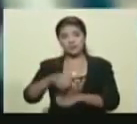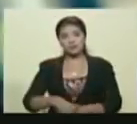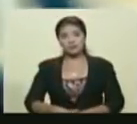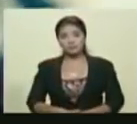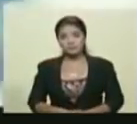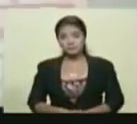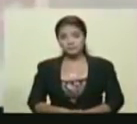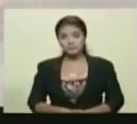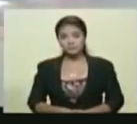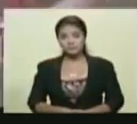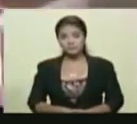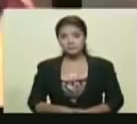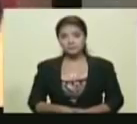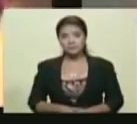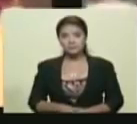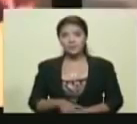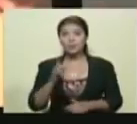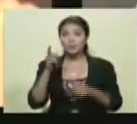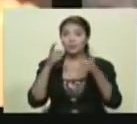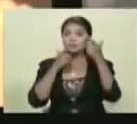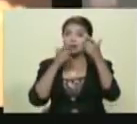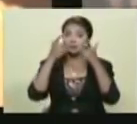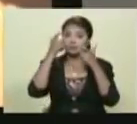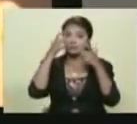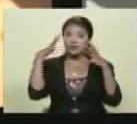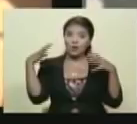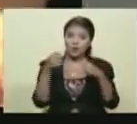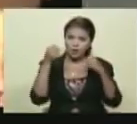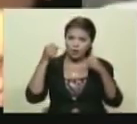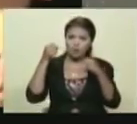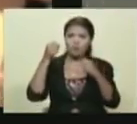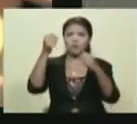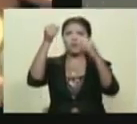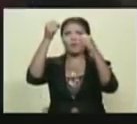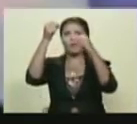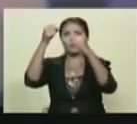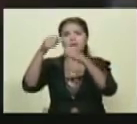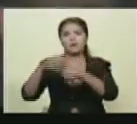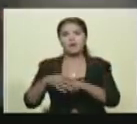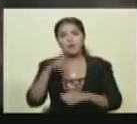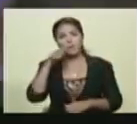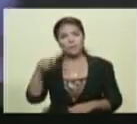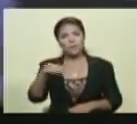Por ti, Chávez. Gloria al bravo pueblo.